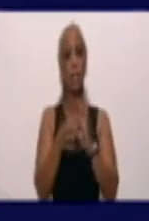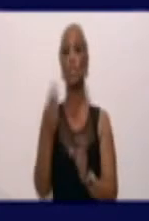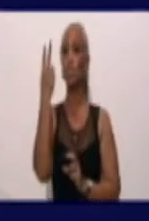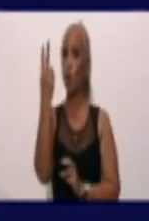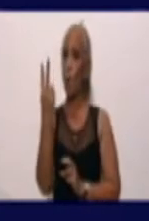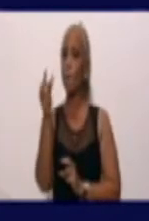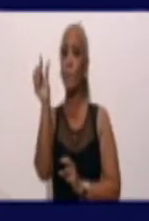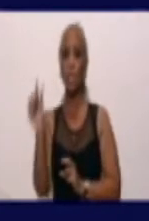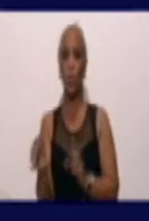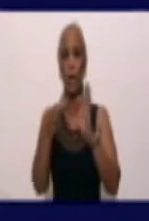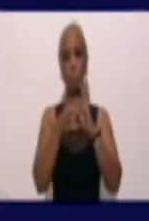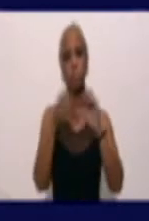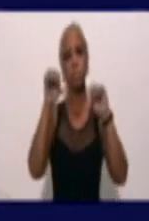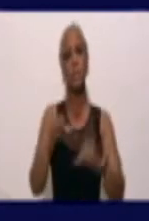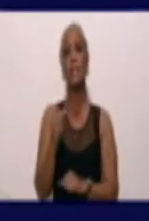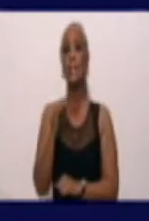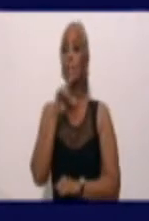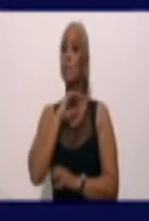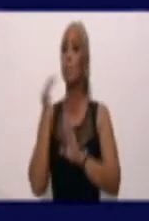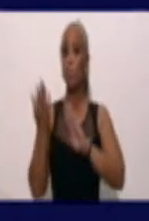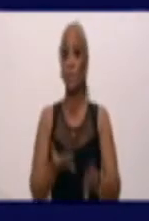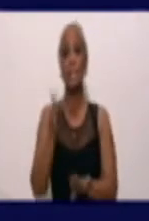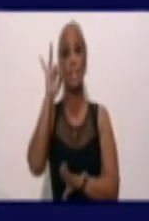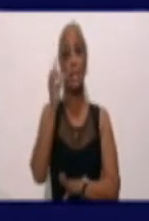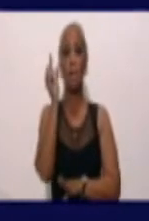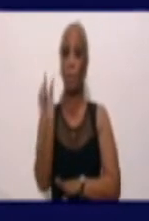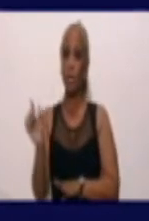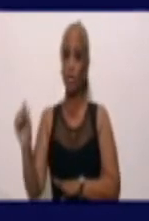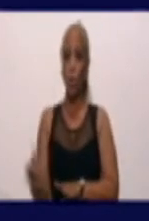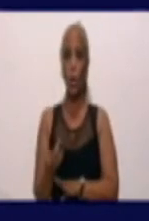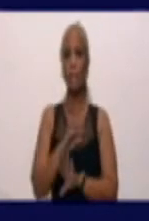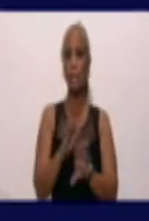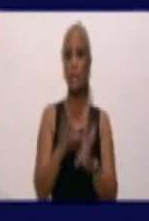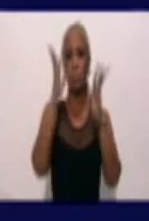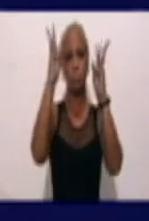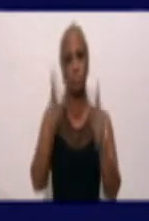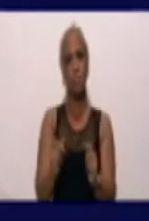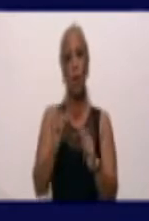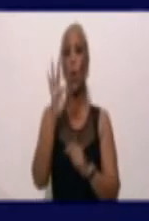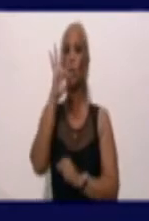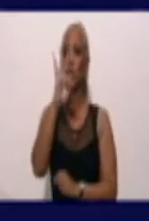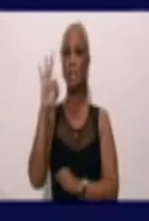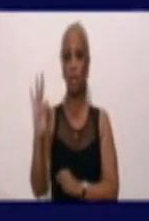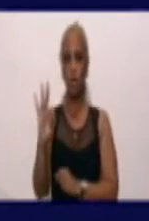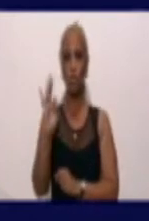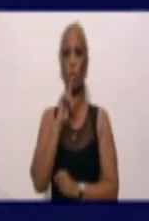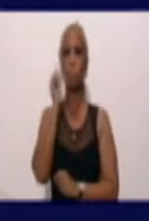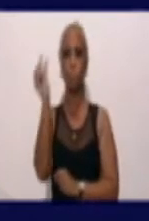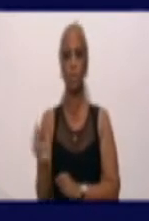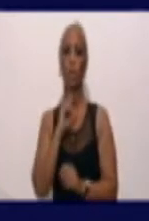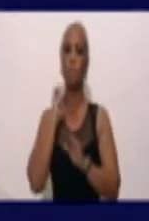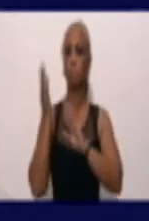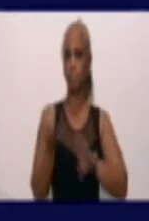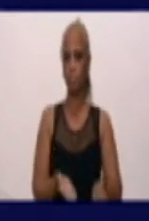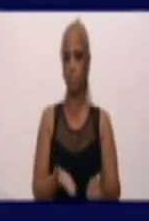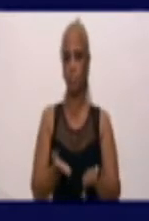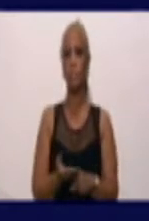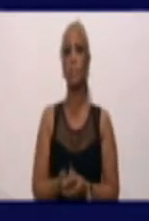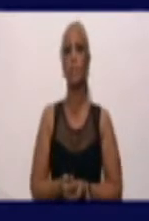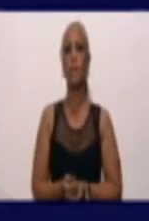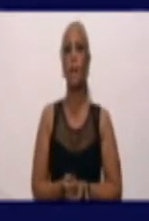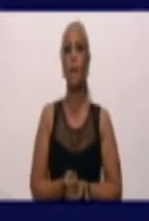el fallecimiento de 7 personas y acumulamos ya 88 fallecidos. Los fallecidos